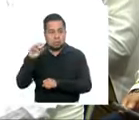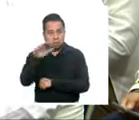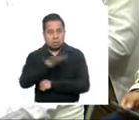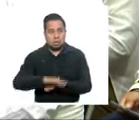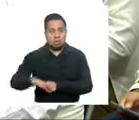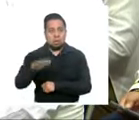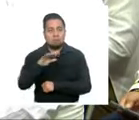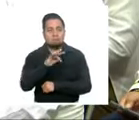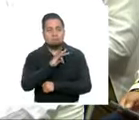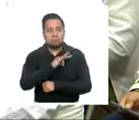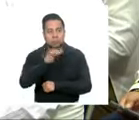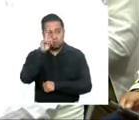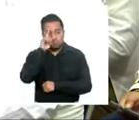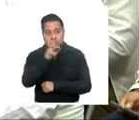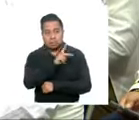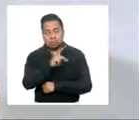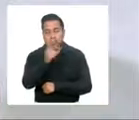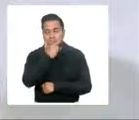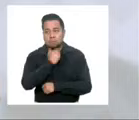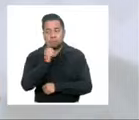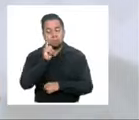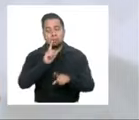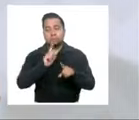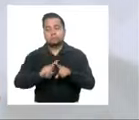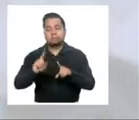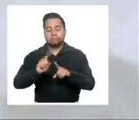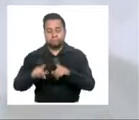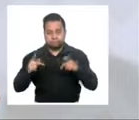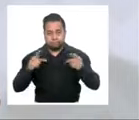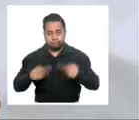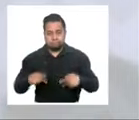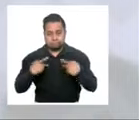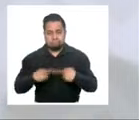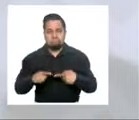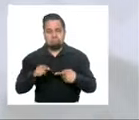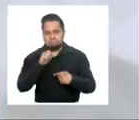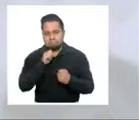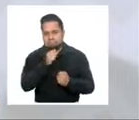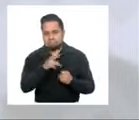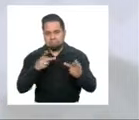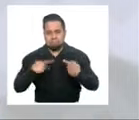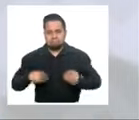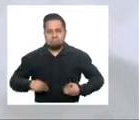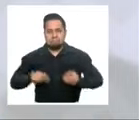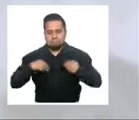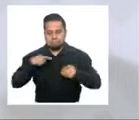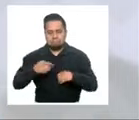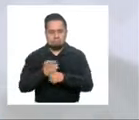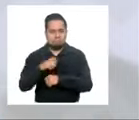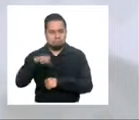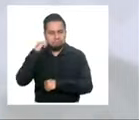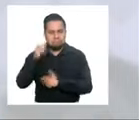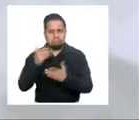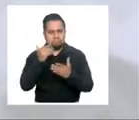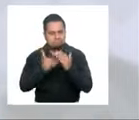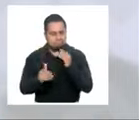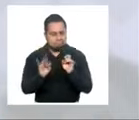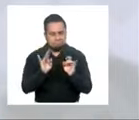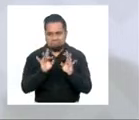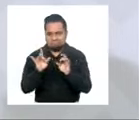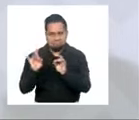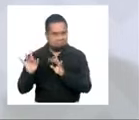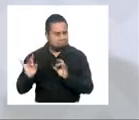sea para todos y todas, los visitantes y los que vivimos en Oaxaca. Ahora las